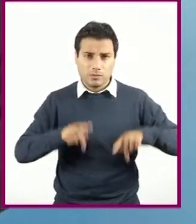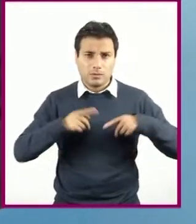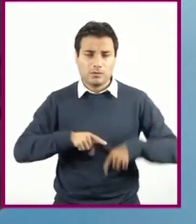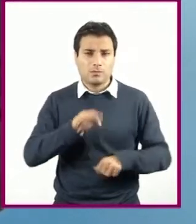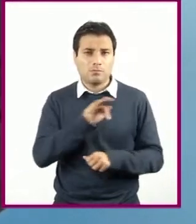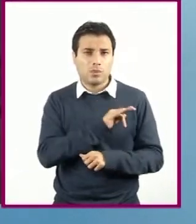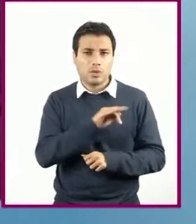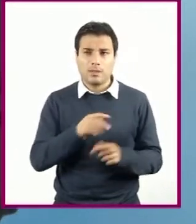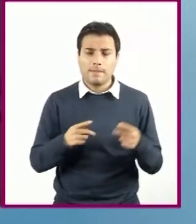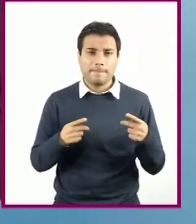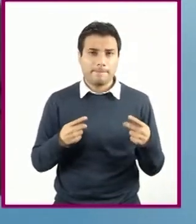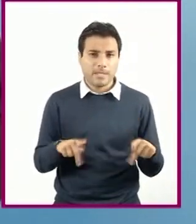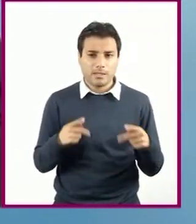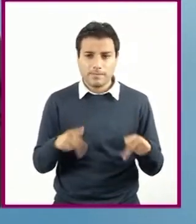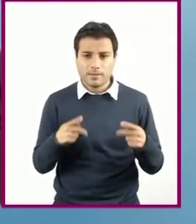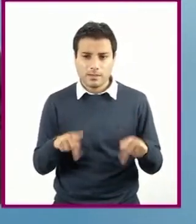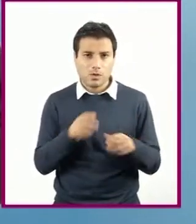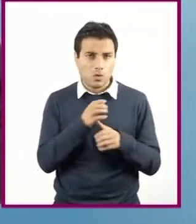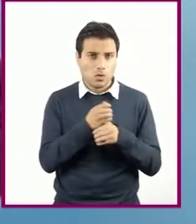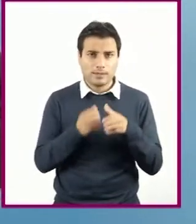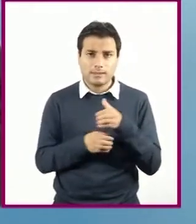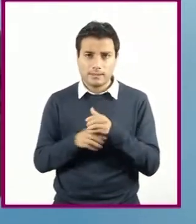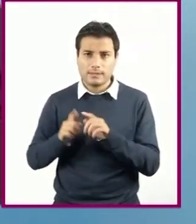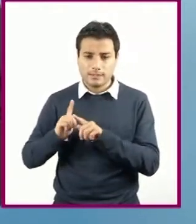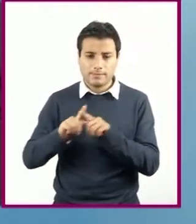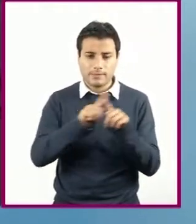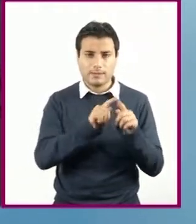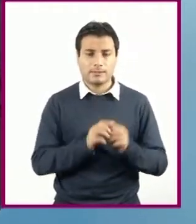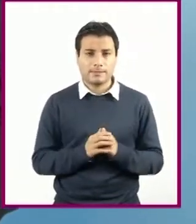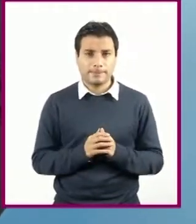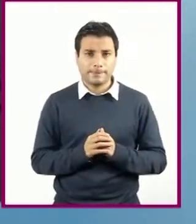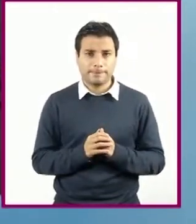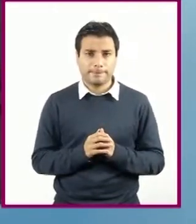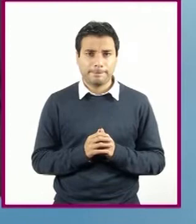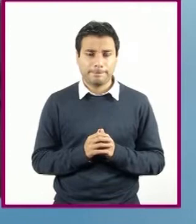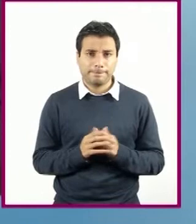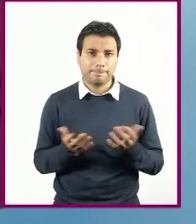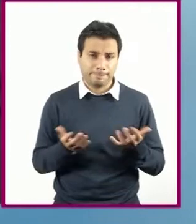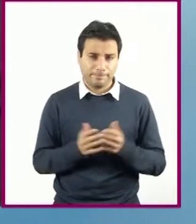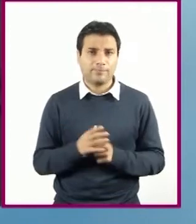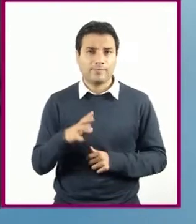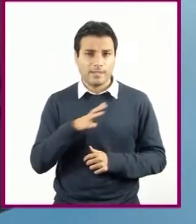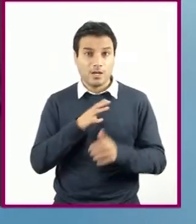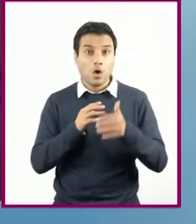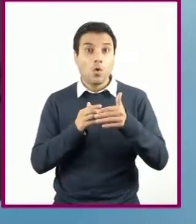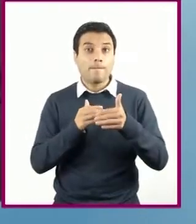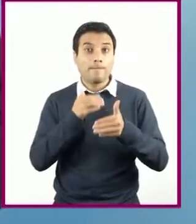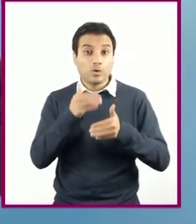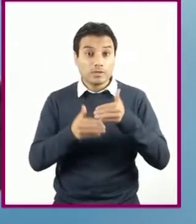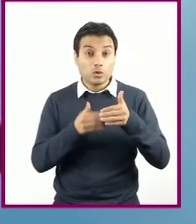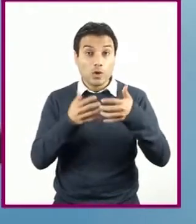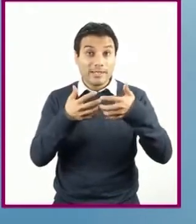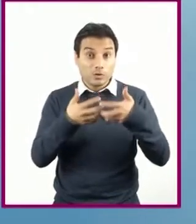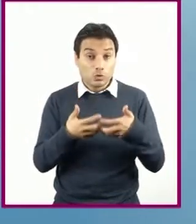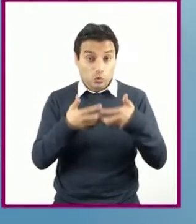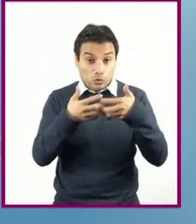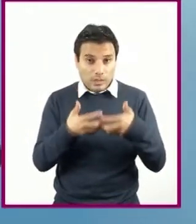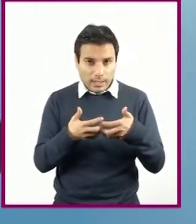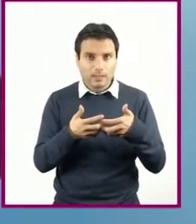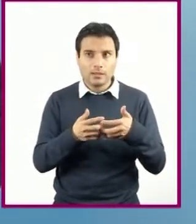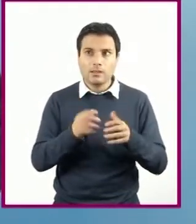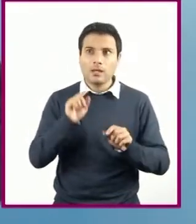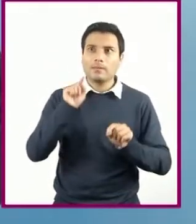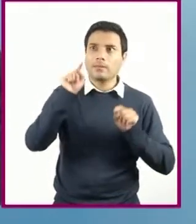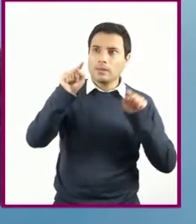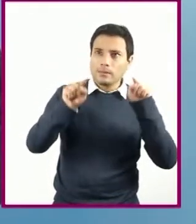principales productos que se estaban produciendo. Esto es, el proceso industrial llegó a más territorios